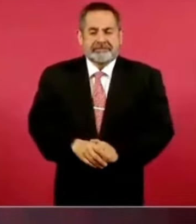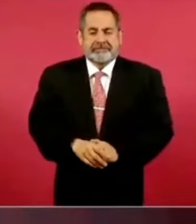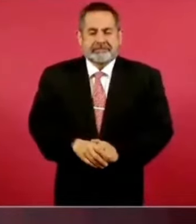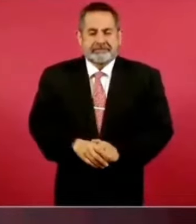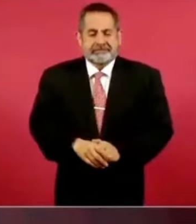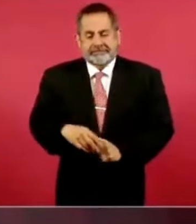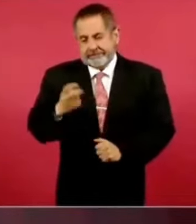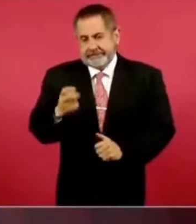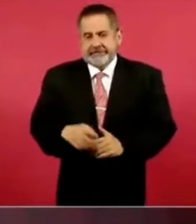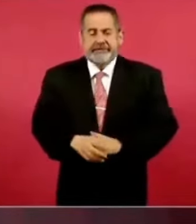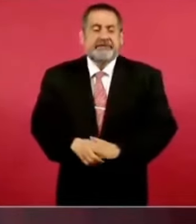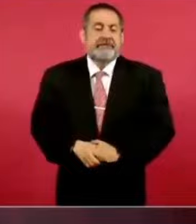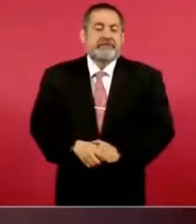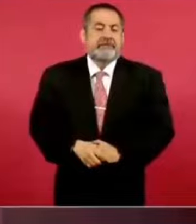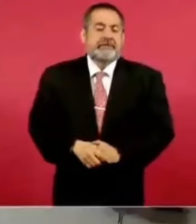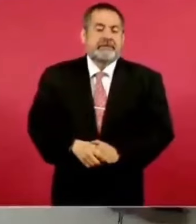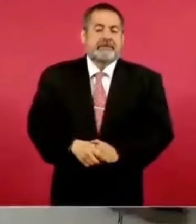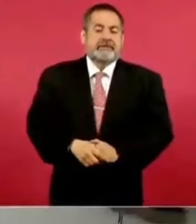Entonces,